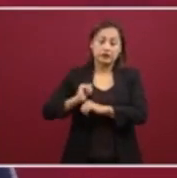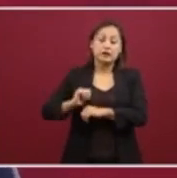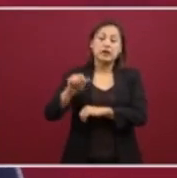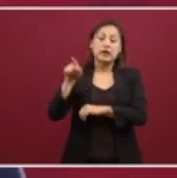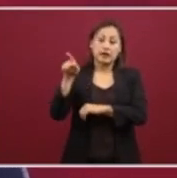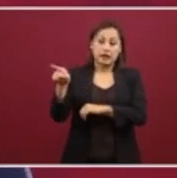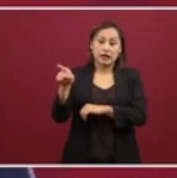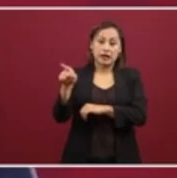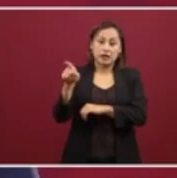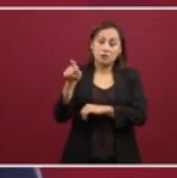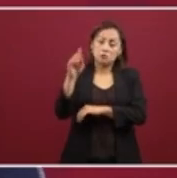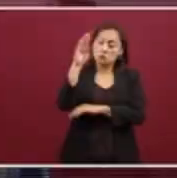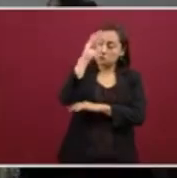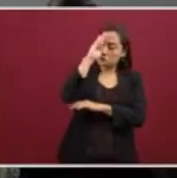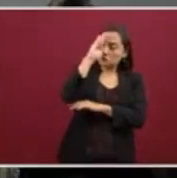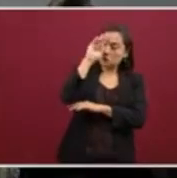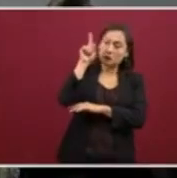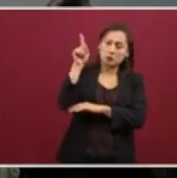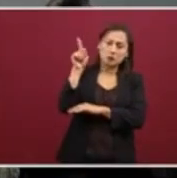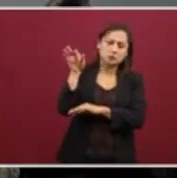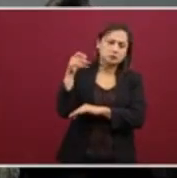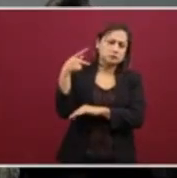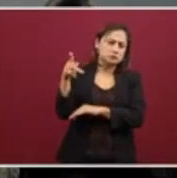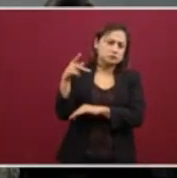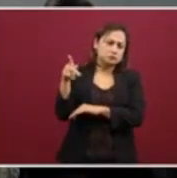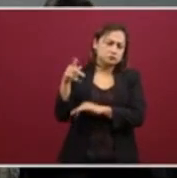viendo? No,